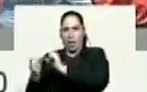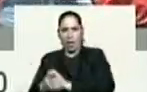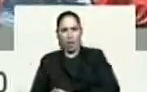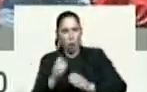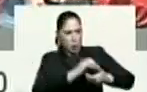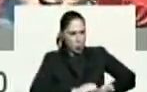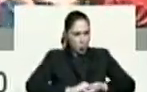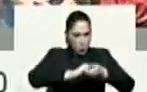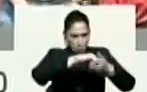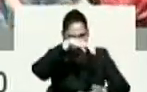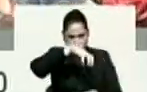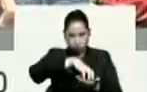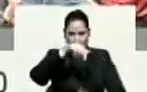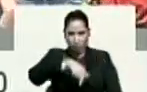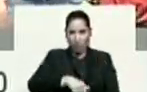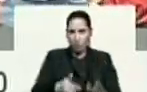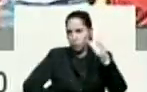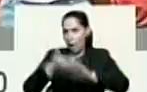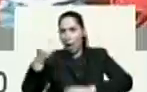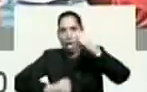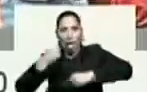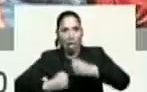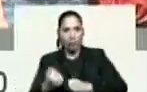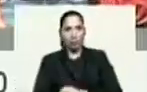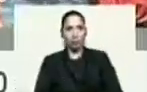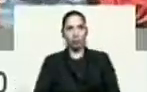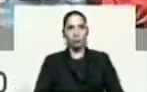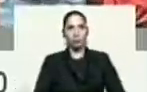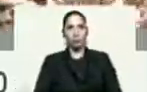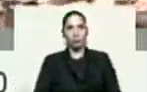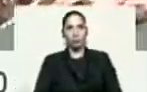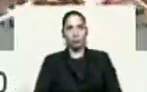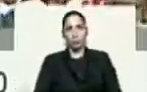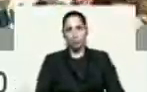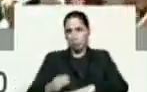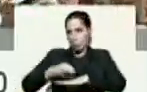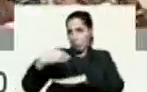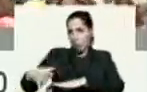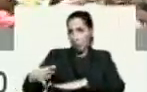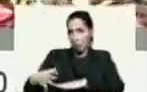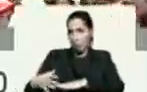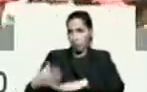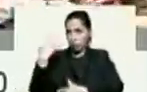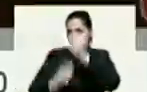y las trujillanas van a salir corriendo, van a dejar el pelero,